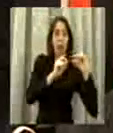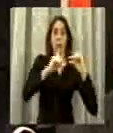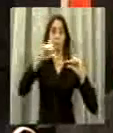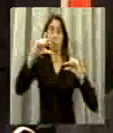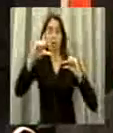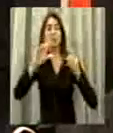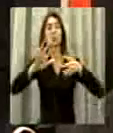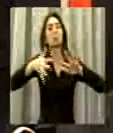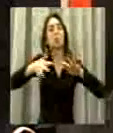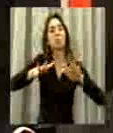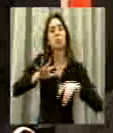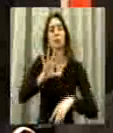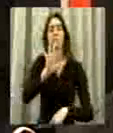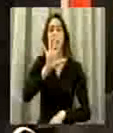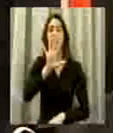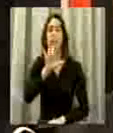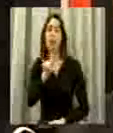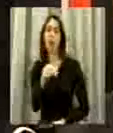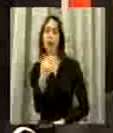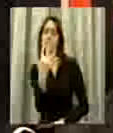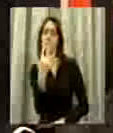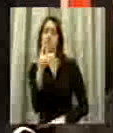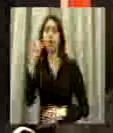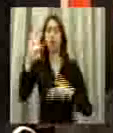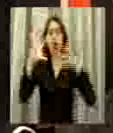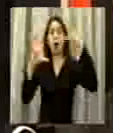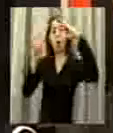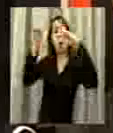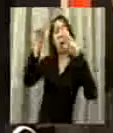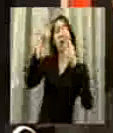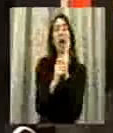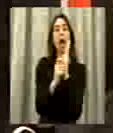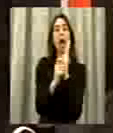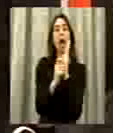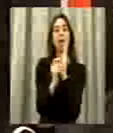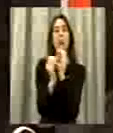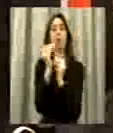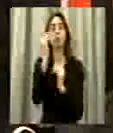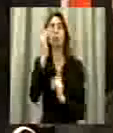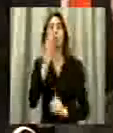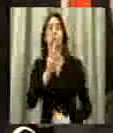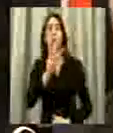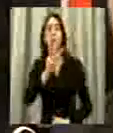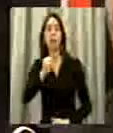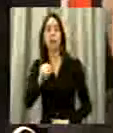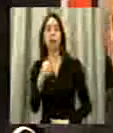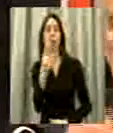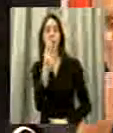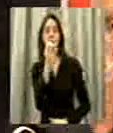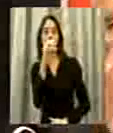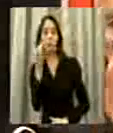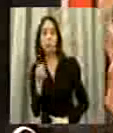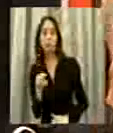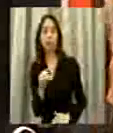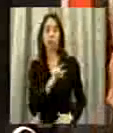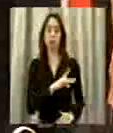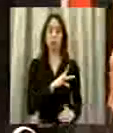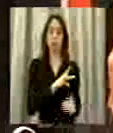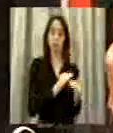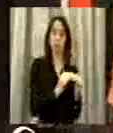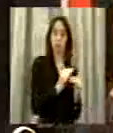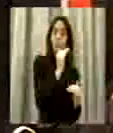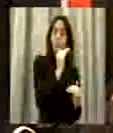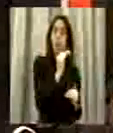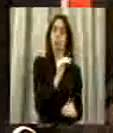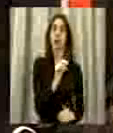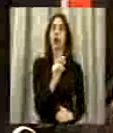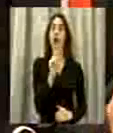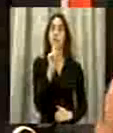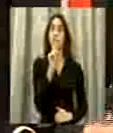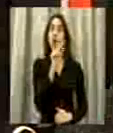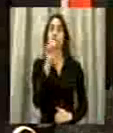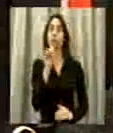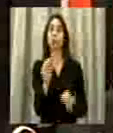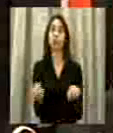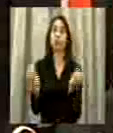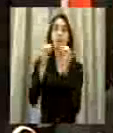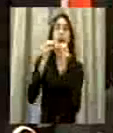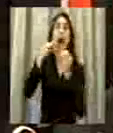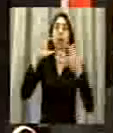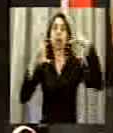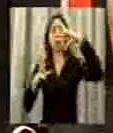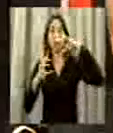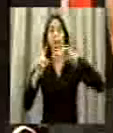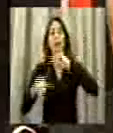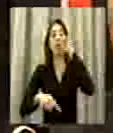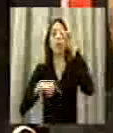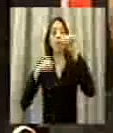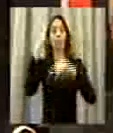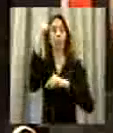estar en torno a 5,5, mientras el mundo se proyecta que crezca a 3,3. O sea, estamos creciendo alrededor de 2 puntos más que el mundo. El próximo año